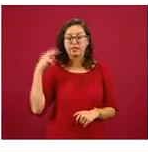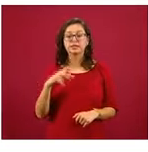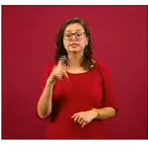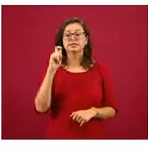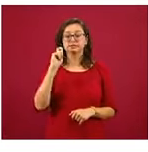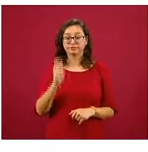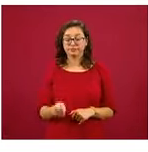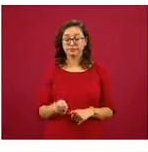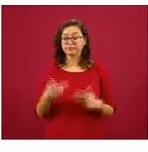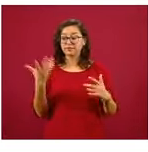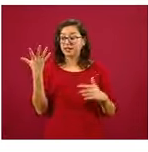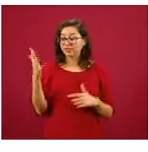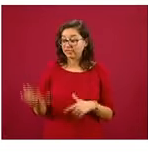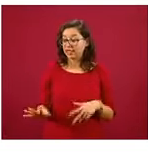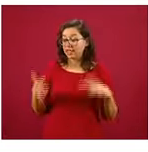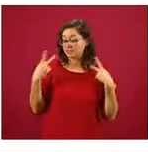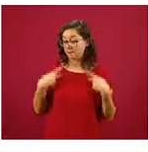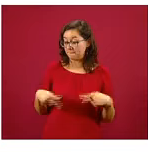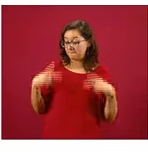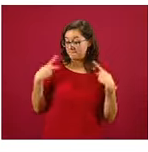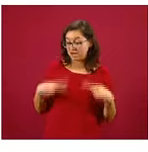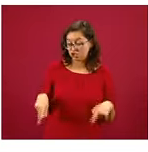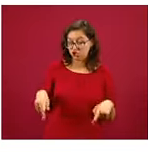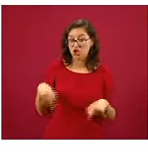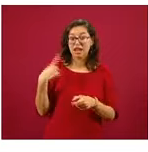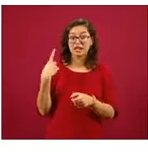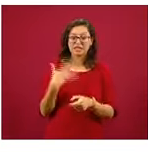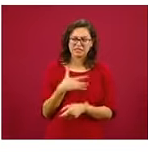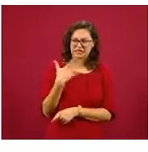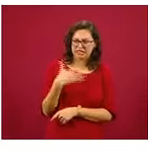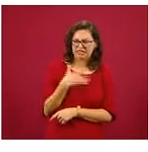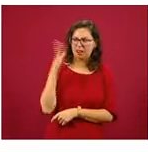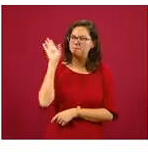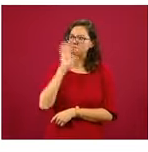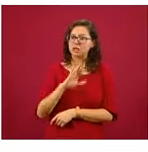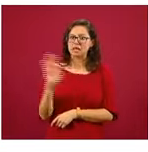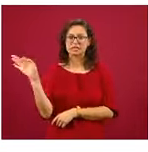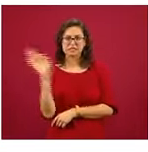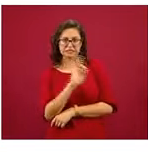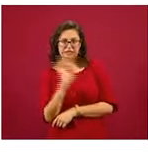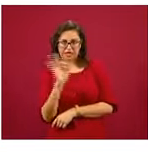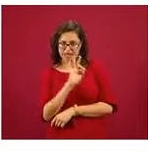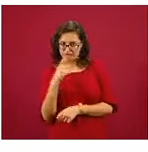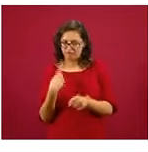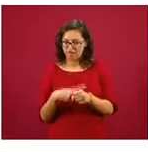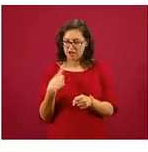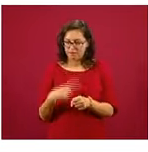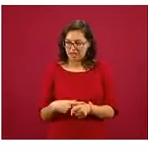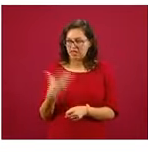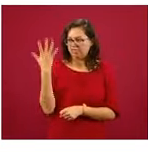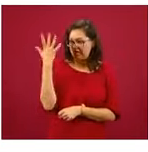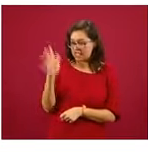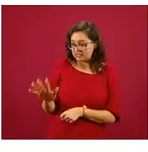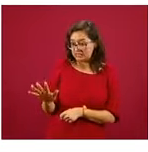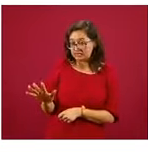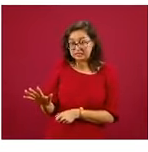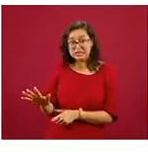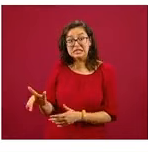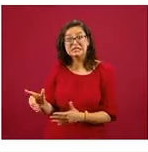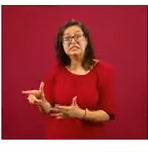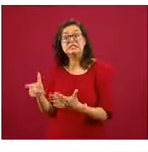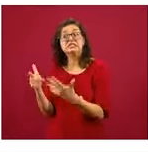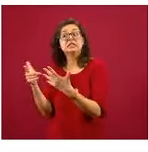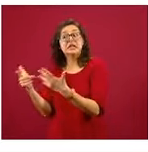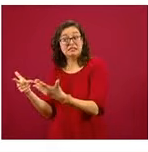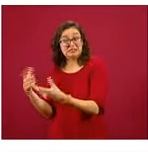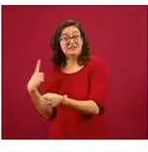decir que de cada 10 personas que son casos sospechosos que presentan signos y síntomas de la enfermedad, 7 de ellas son COVID-19, está